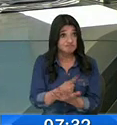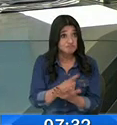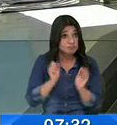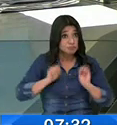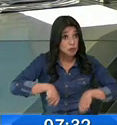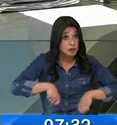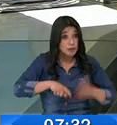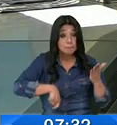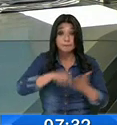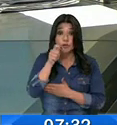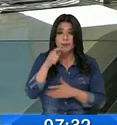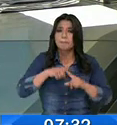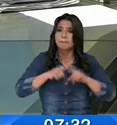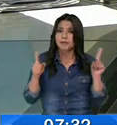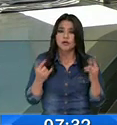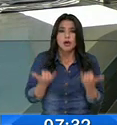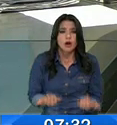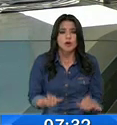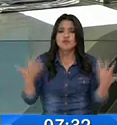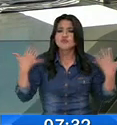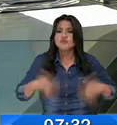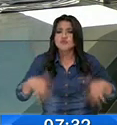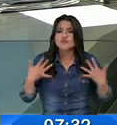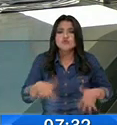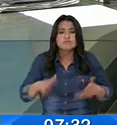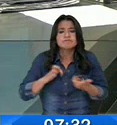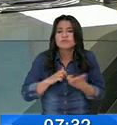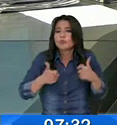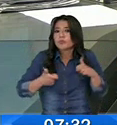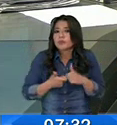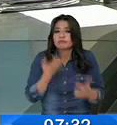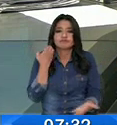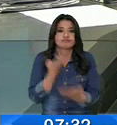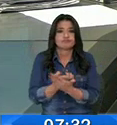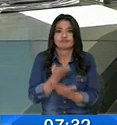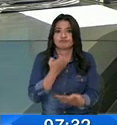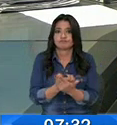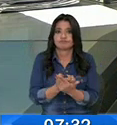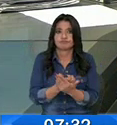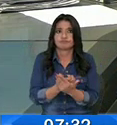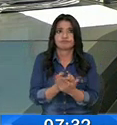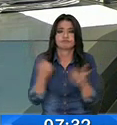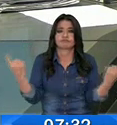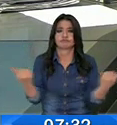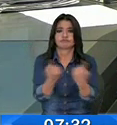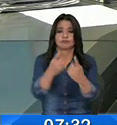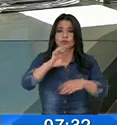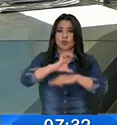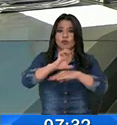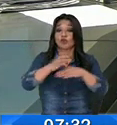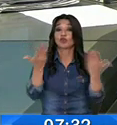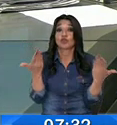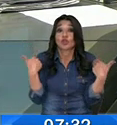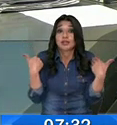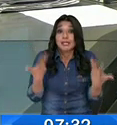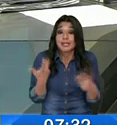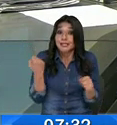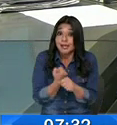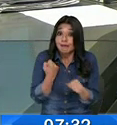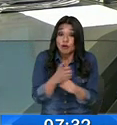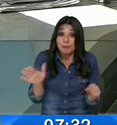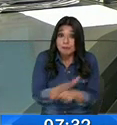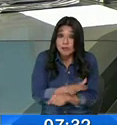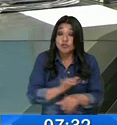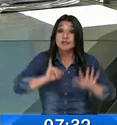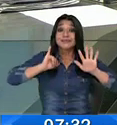condiciones cuando hay una angustiosa situación de un gran sector del país que no tiene pleno empleo casi